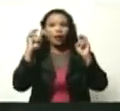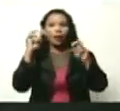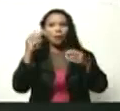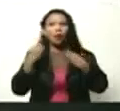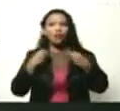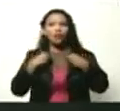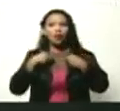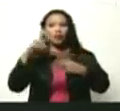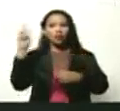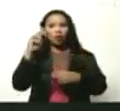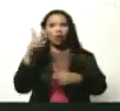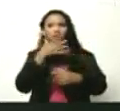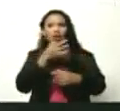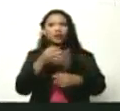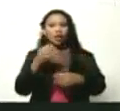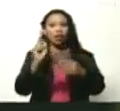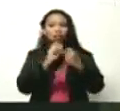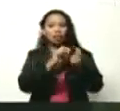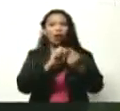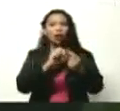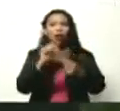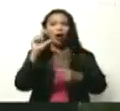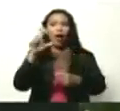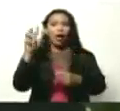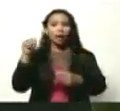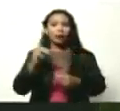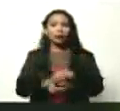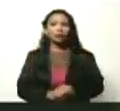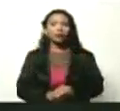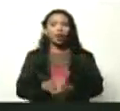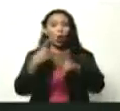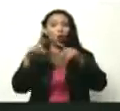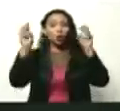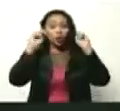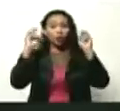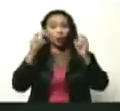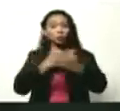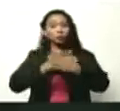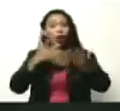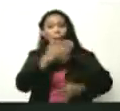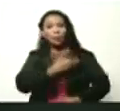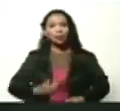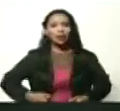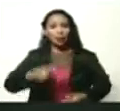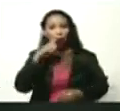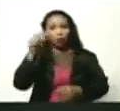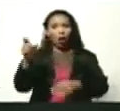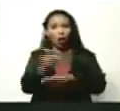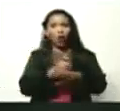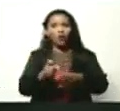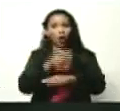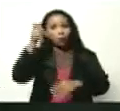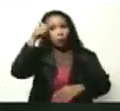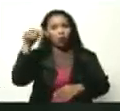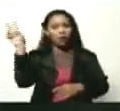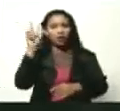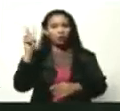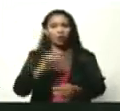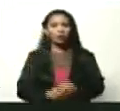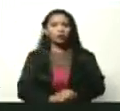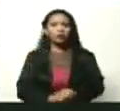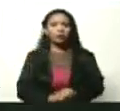como facilitador del diálogo con el ELN? No, es otro gesto generoso del presidente Maduro, del gobierno y del pueblo de Venezuela.